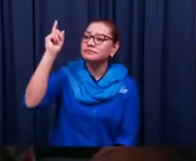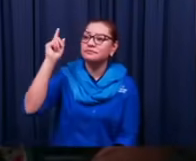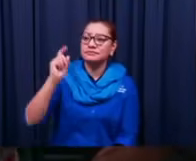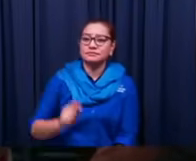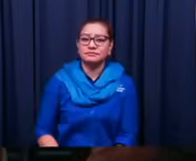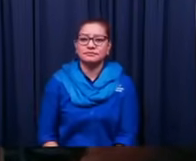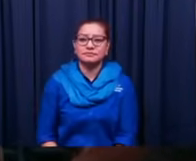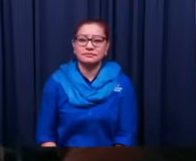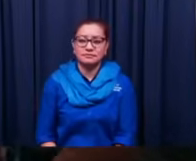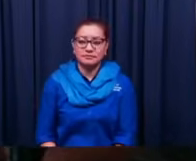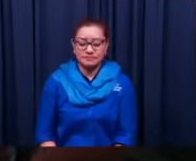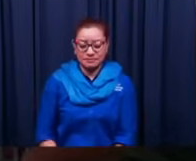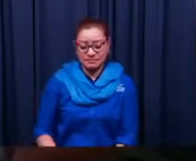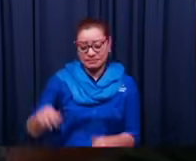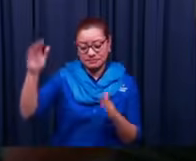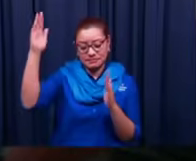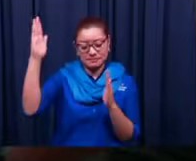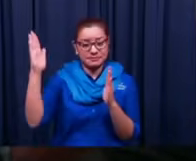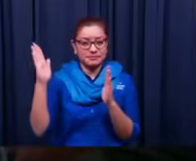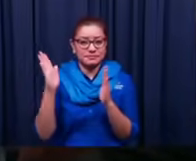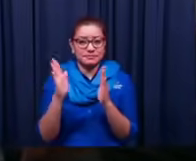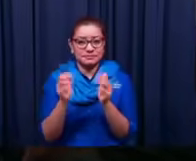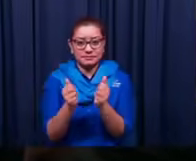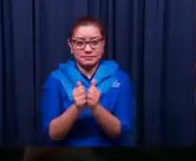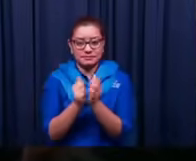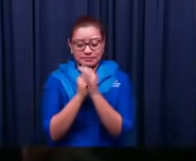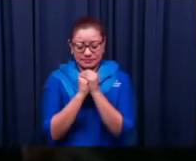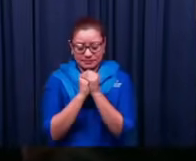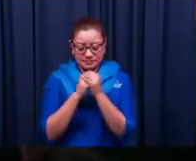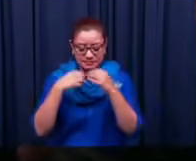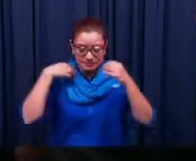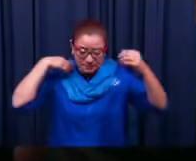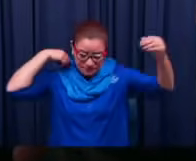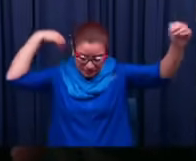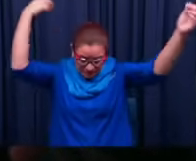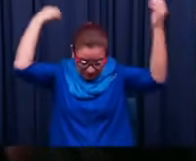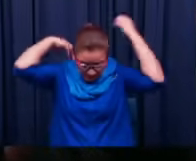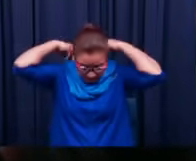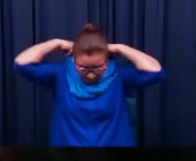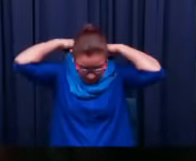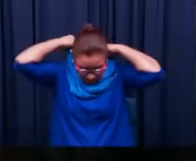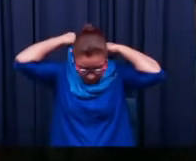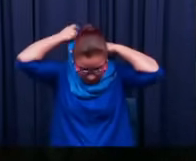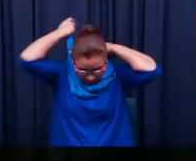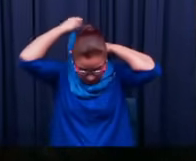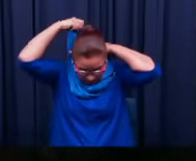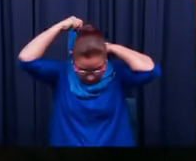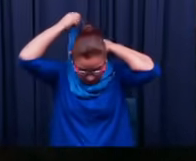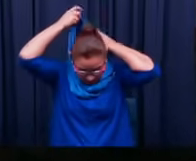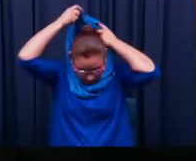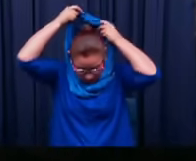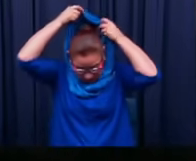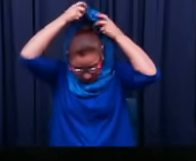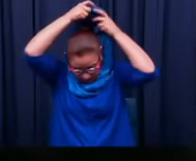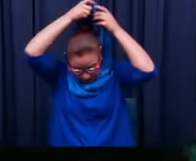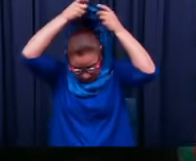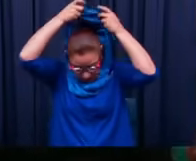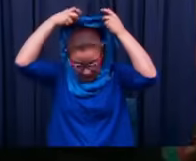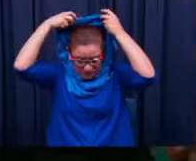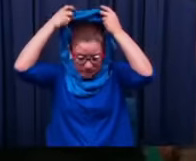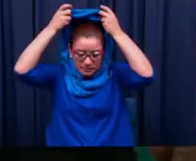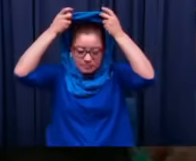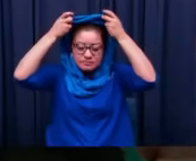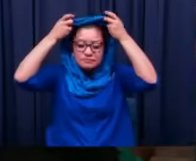ser aceptos a Él ante su presencia. ¿Qué dice si le damos gracias a Él? Allá en los medios de comunicación también